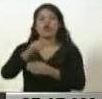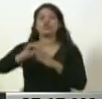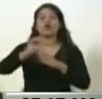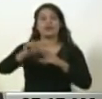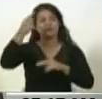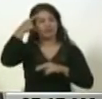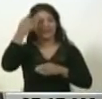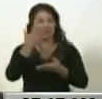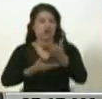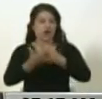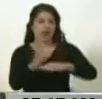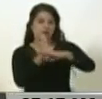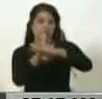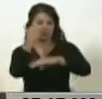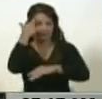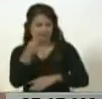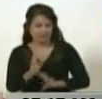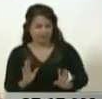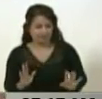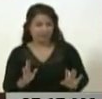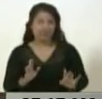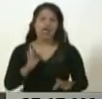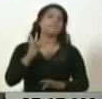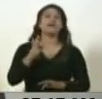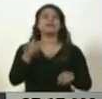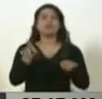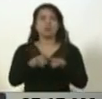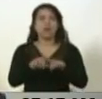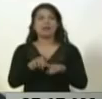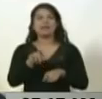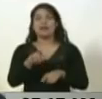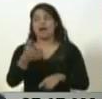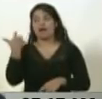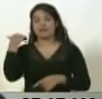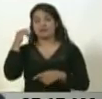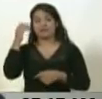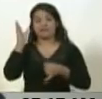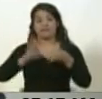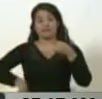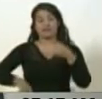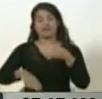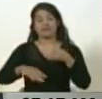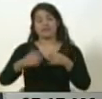lo hemos podido nosotros demostrar, como lo desmontamos a finales del trimestre del